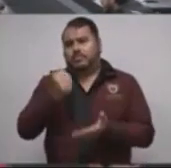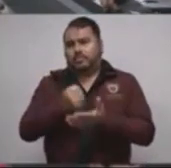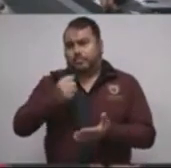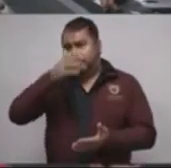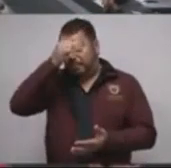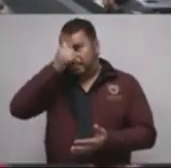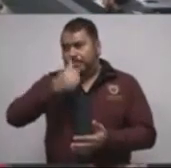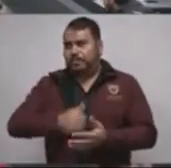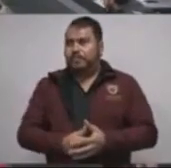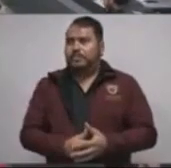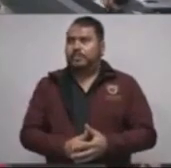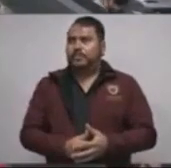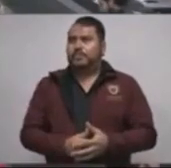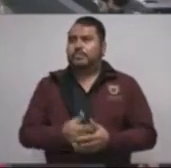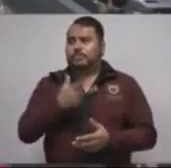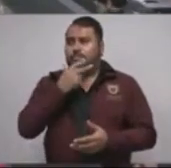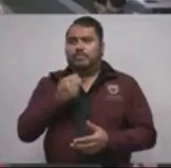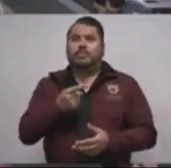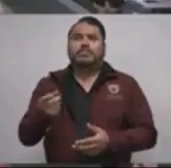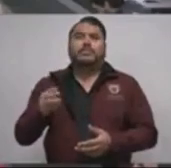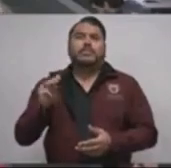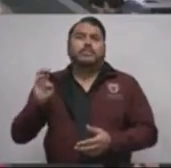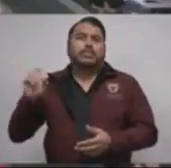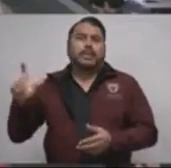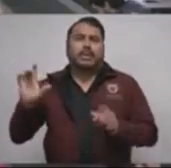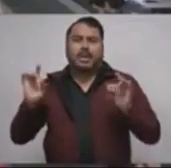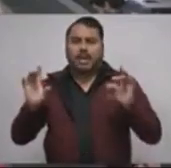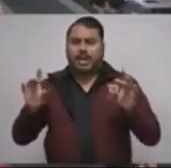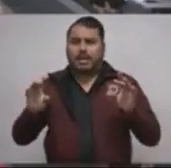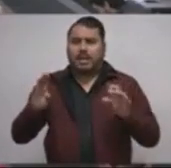ciudadano Miguel Ángel Bujanda Ruiz.